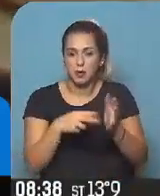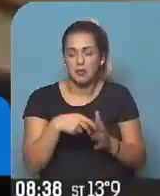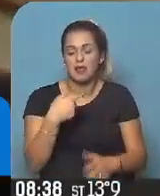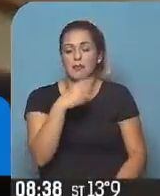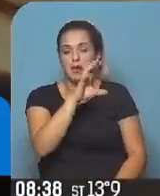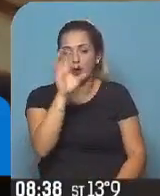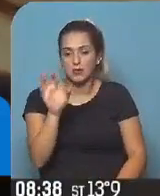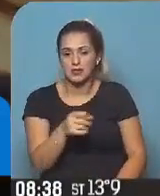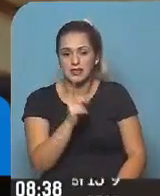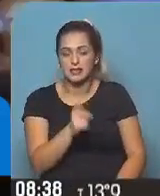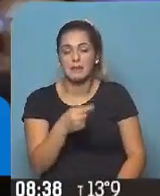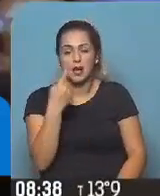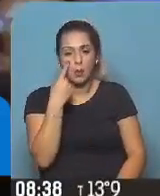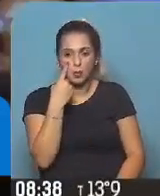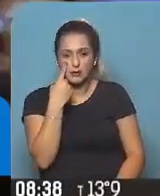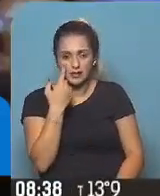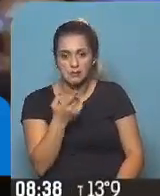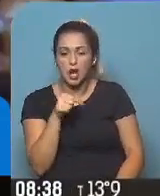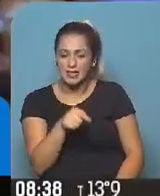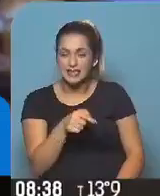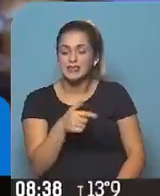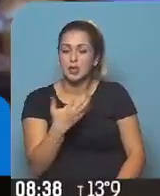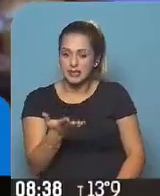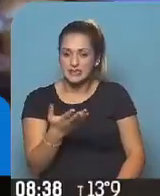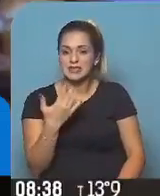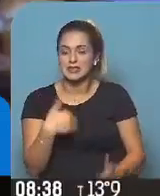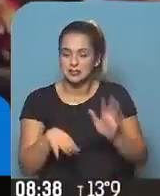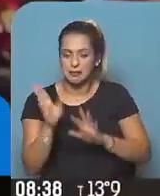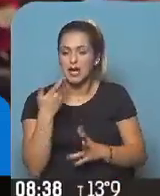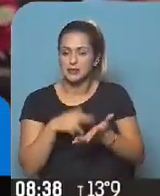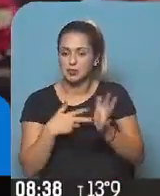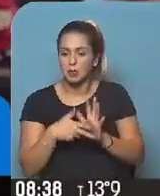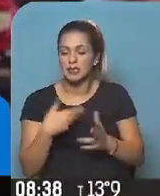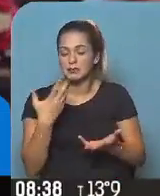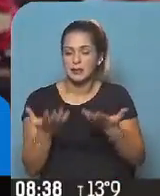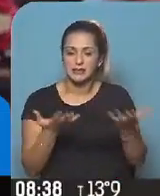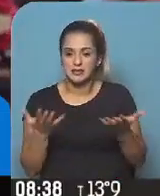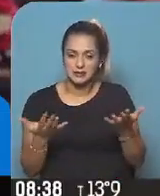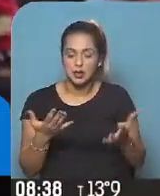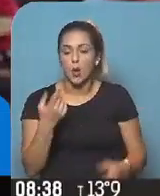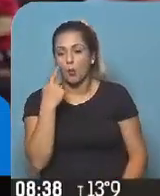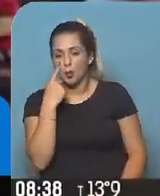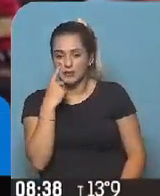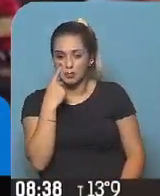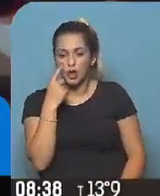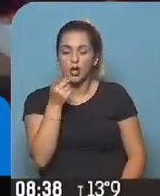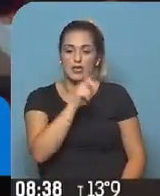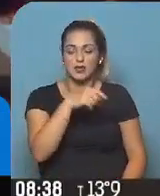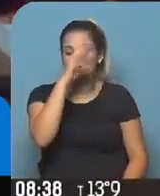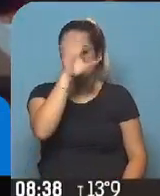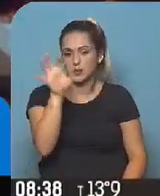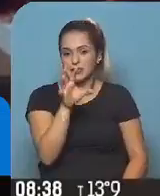coparticipable también con los municipios es y ahí está el runrún con entre las provincias y los municipios el otro elemento